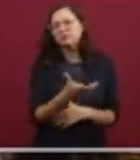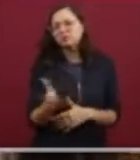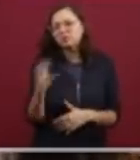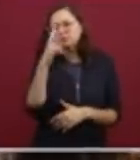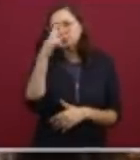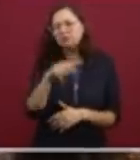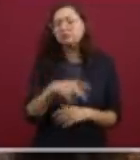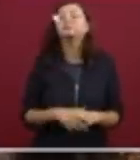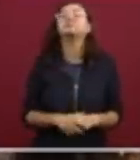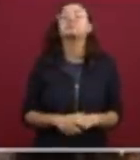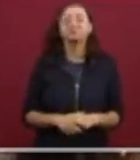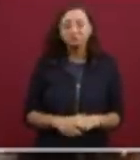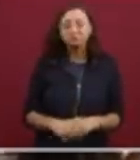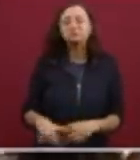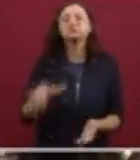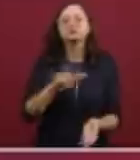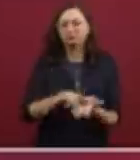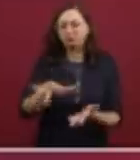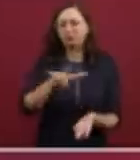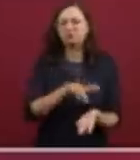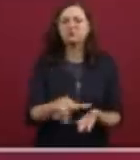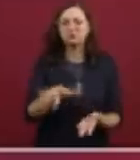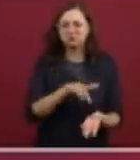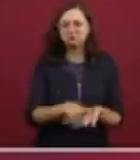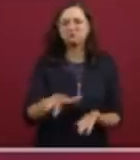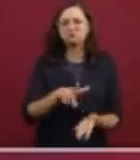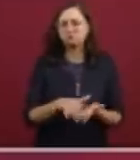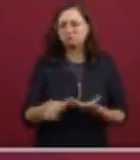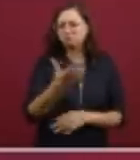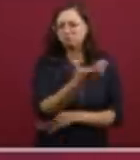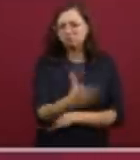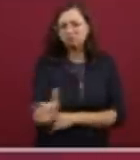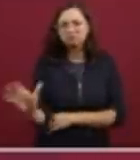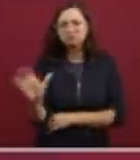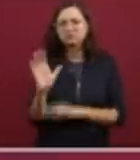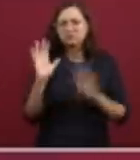a los productores, lo estamos haciendo.